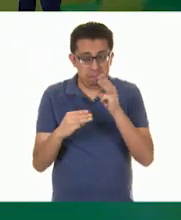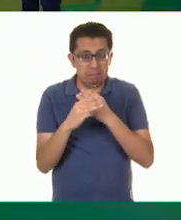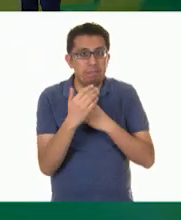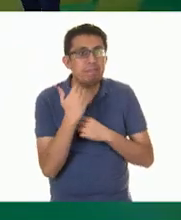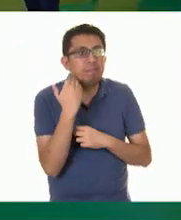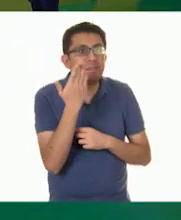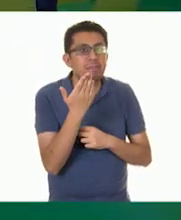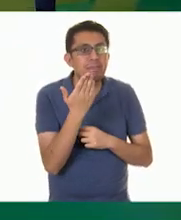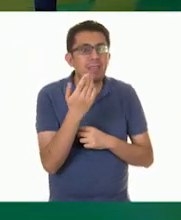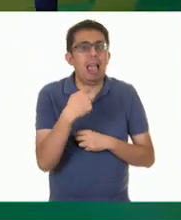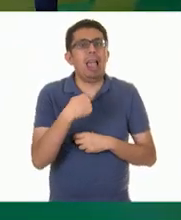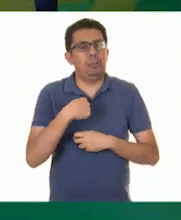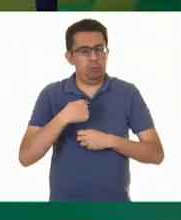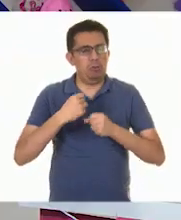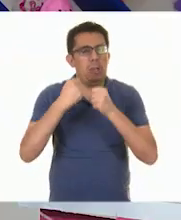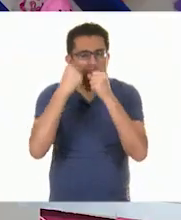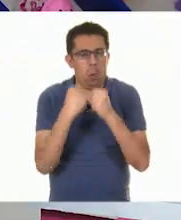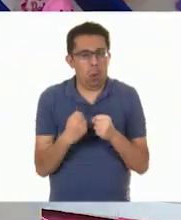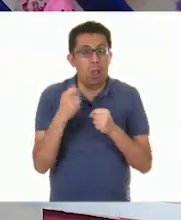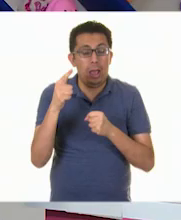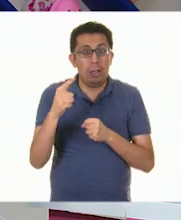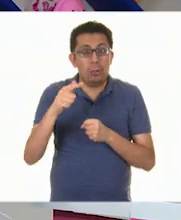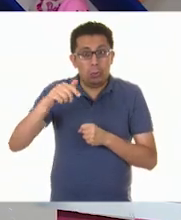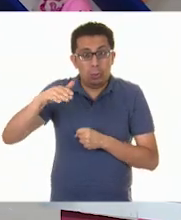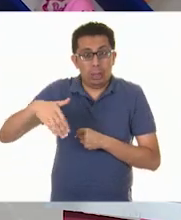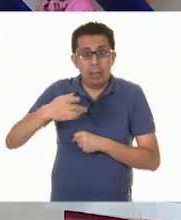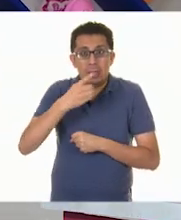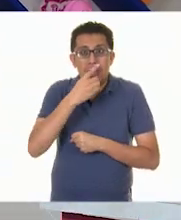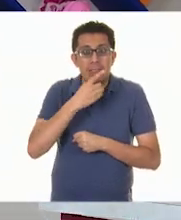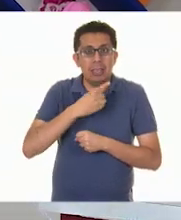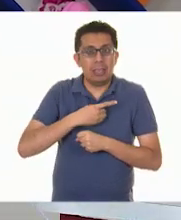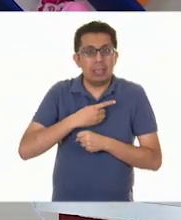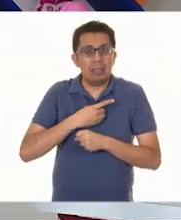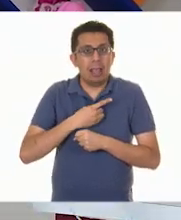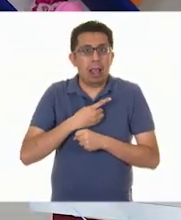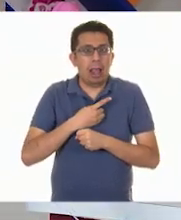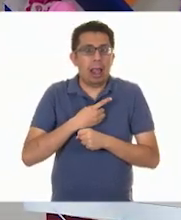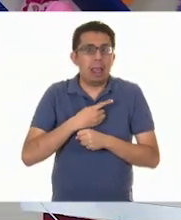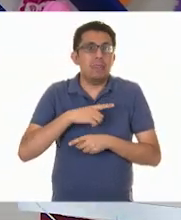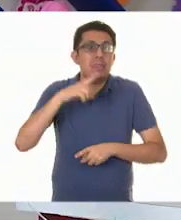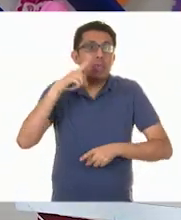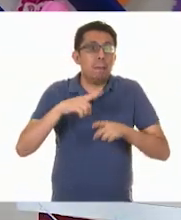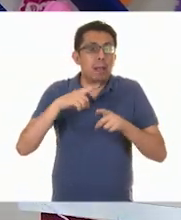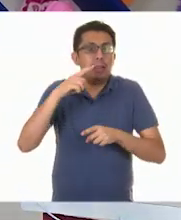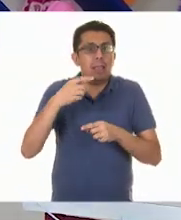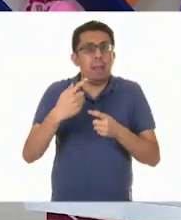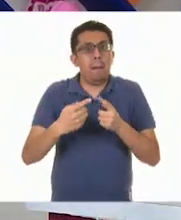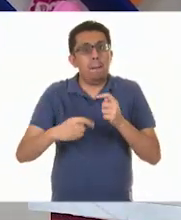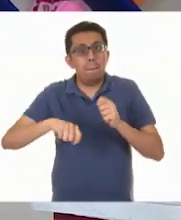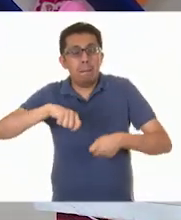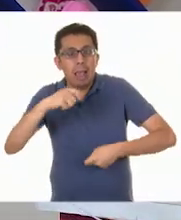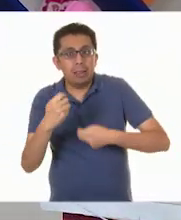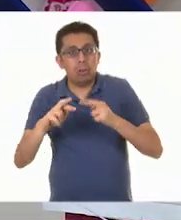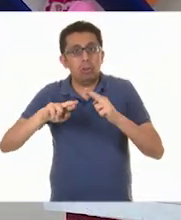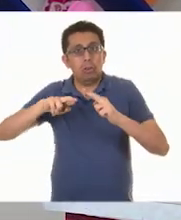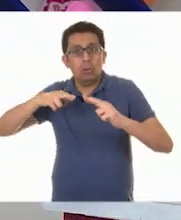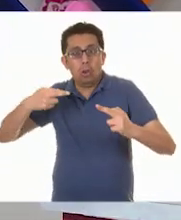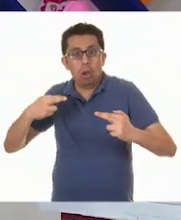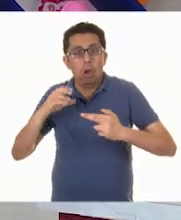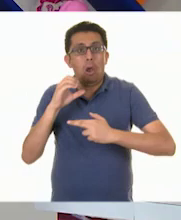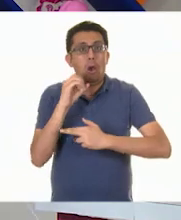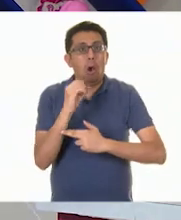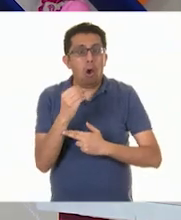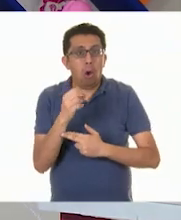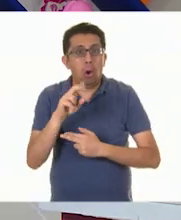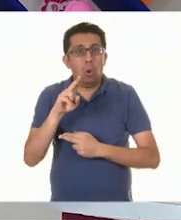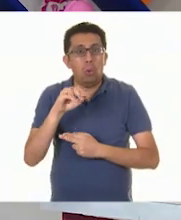estoy segura que como nos acabas de decir, se va a escuchar muy diferente en un teléfono con vaso de plástico y estambre o en un teléfono de vaso